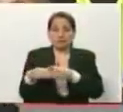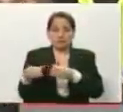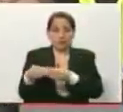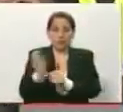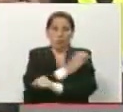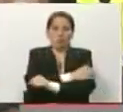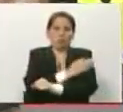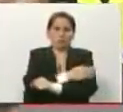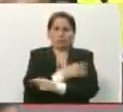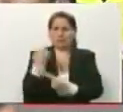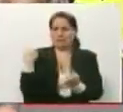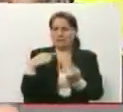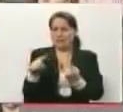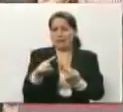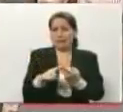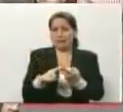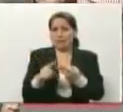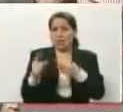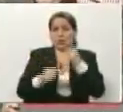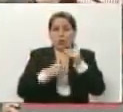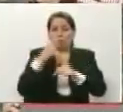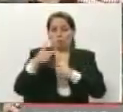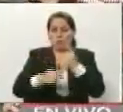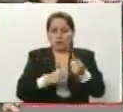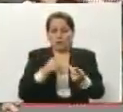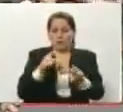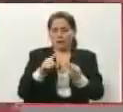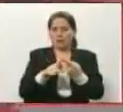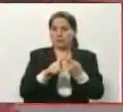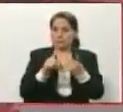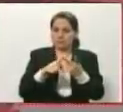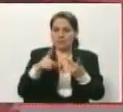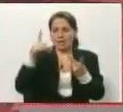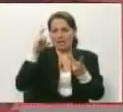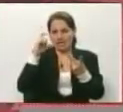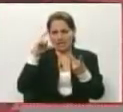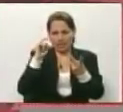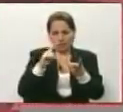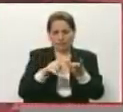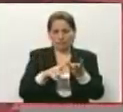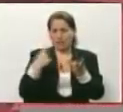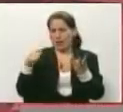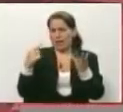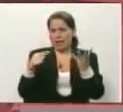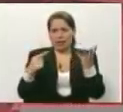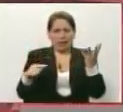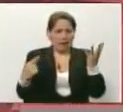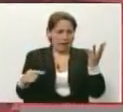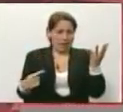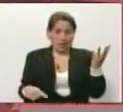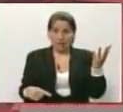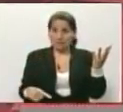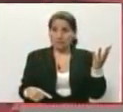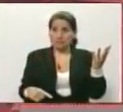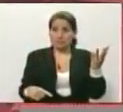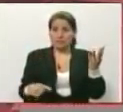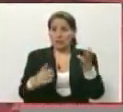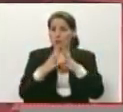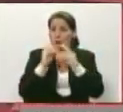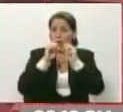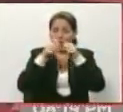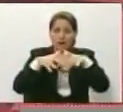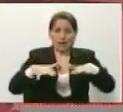Estos tienen Twitter, son dueños de Twitter, de Instagram, de no sé qué cosa, de las redes de todo